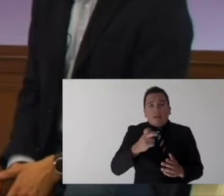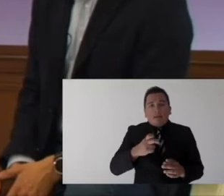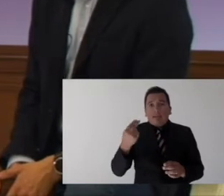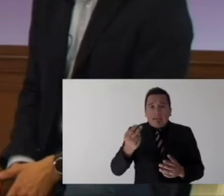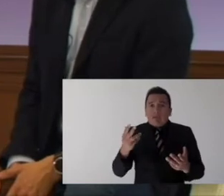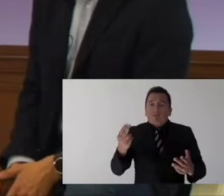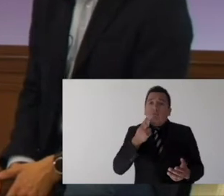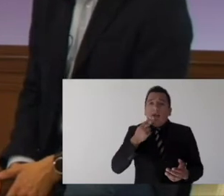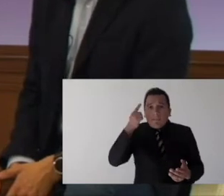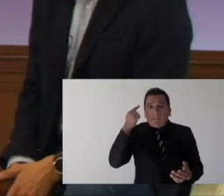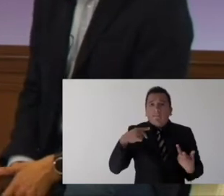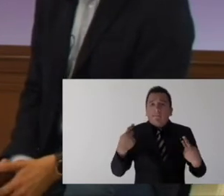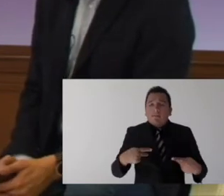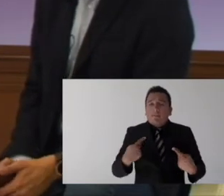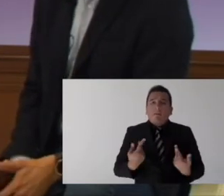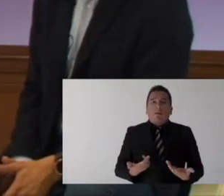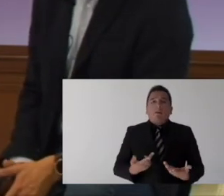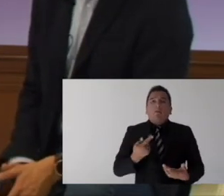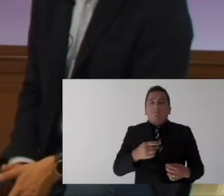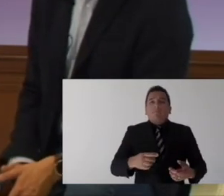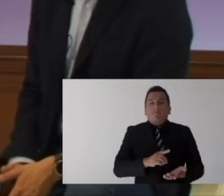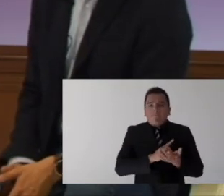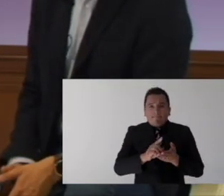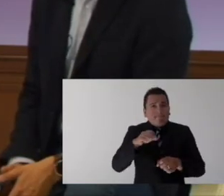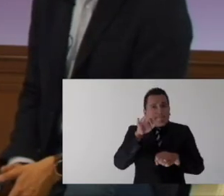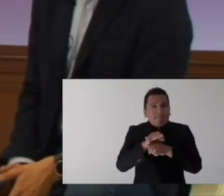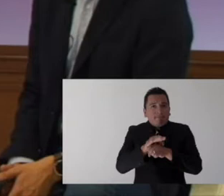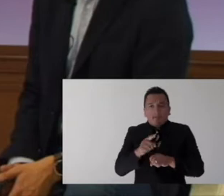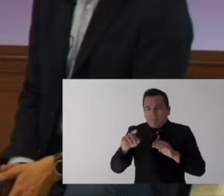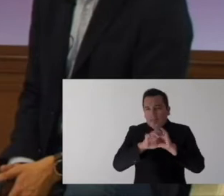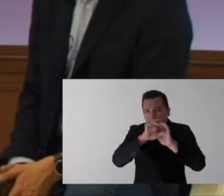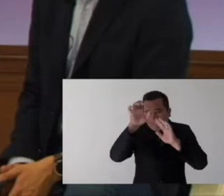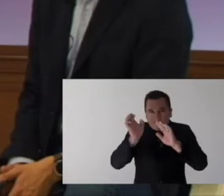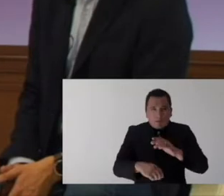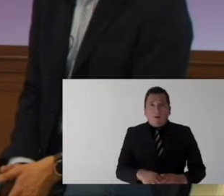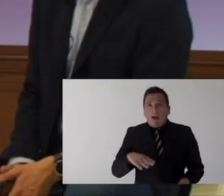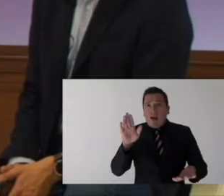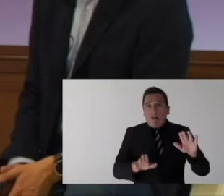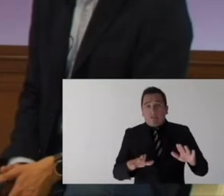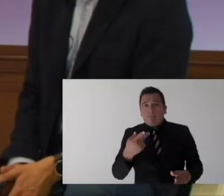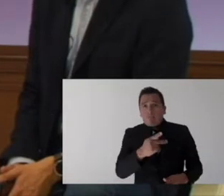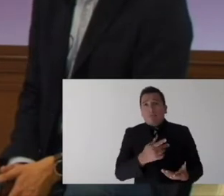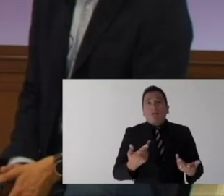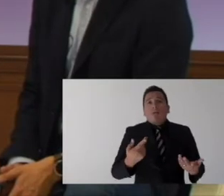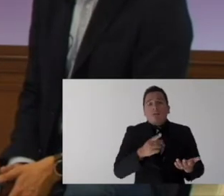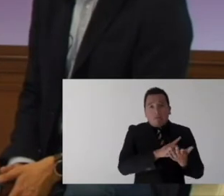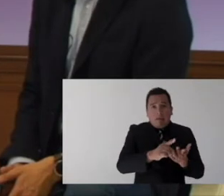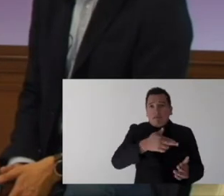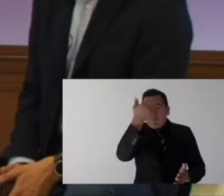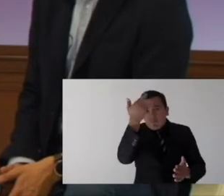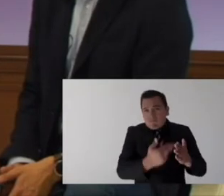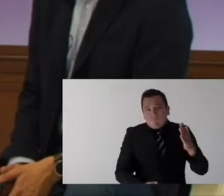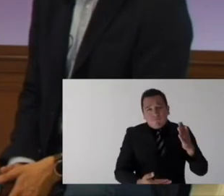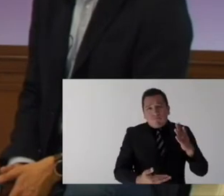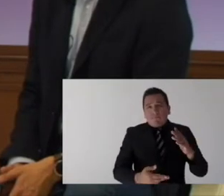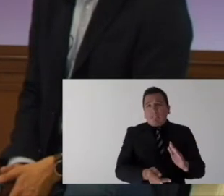esto? Imaginen casos en donde se da una constante vulneración de derechos en distintas partes del